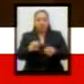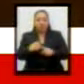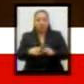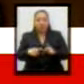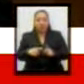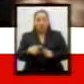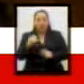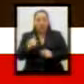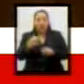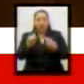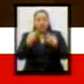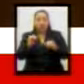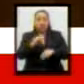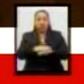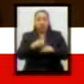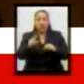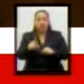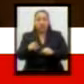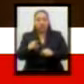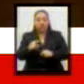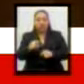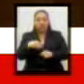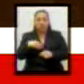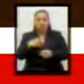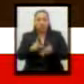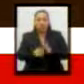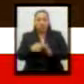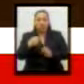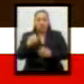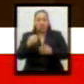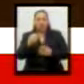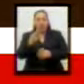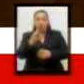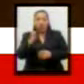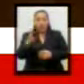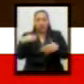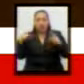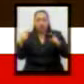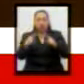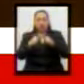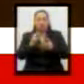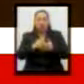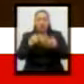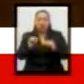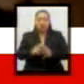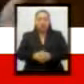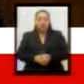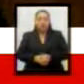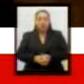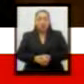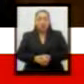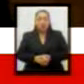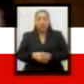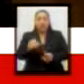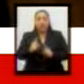hay información sobre esto que se puede, después les voy a dar una página web donde pueden encontrar más información. Hay algunas estrategias que